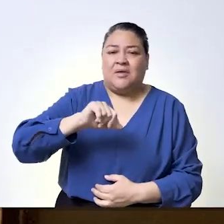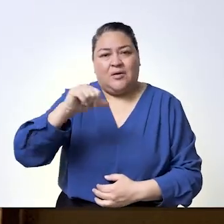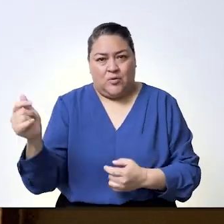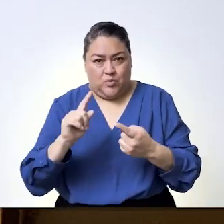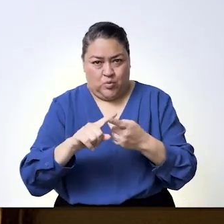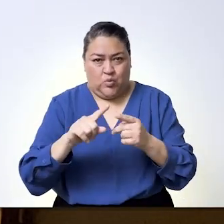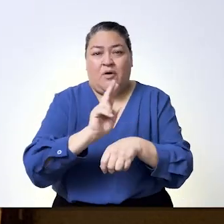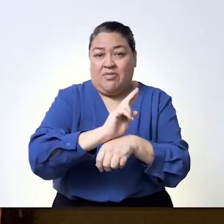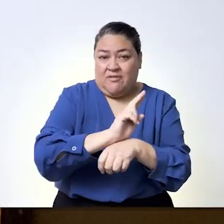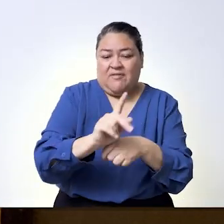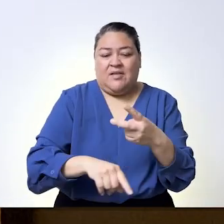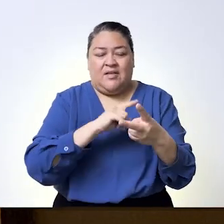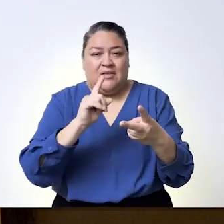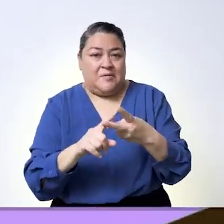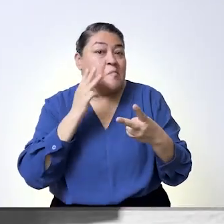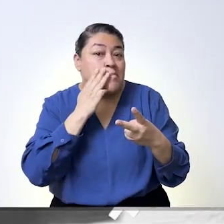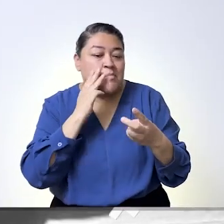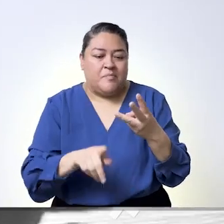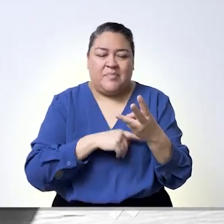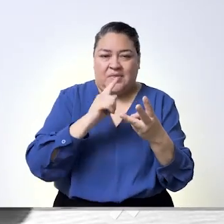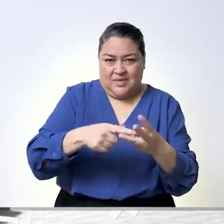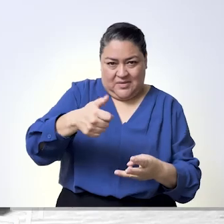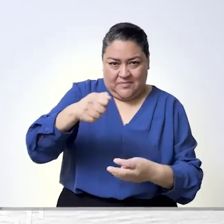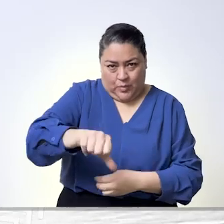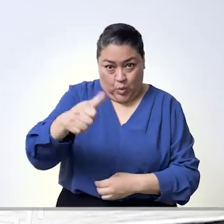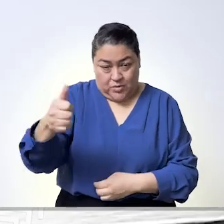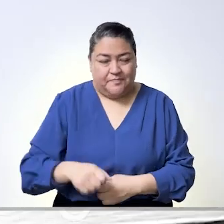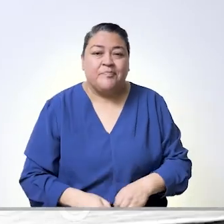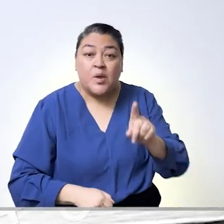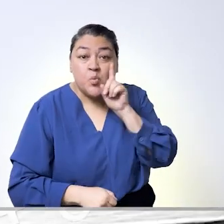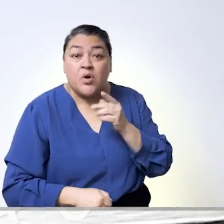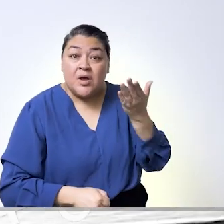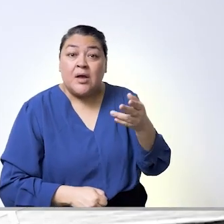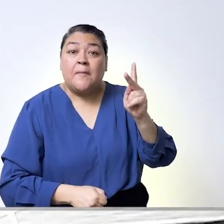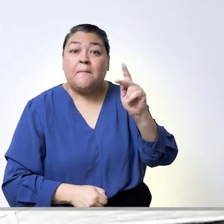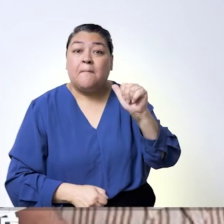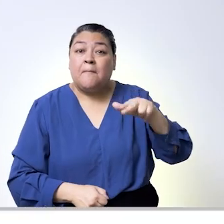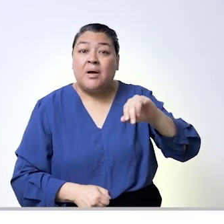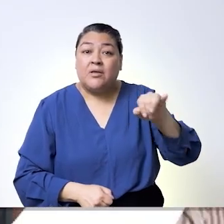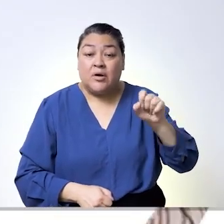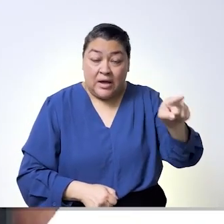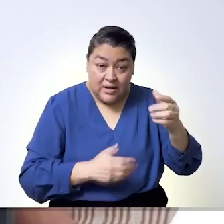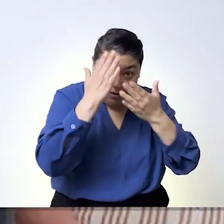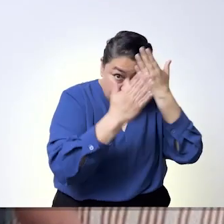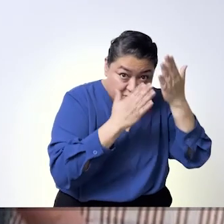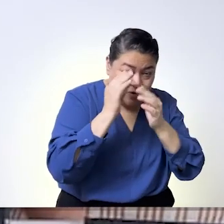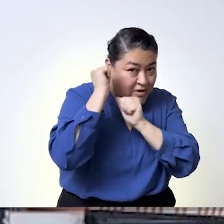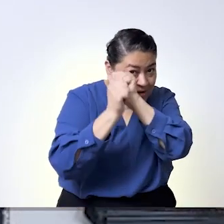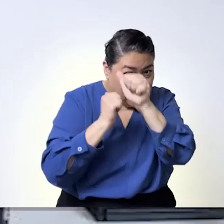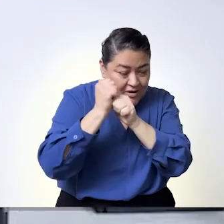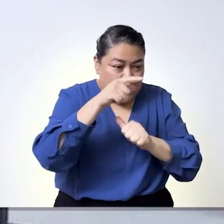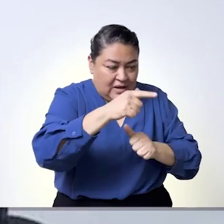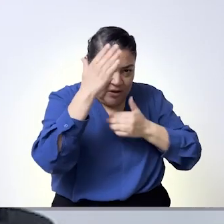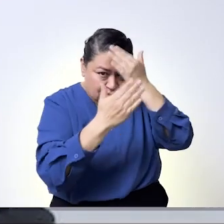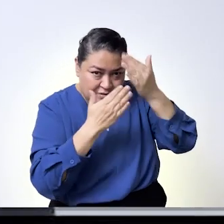como Netflix, Apple y Canal 11. Joacil Pantoja Arredondo, licenciada en Arqueología, egresada de la Escuela Nacional